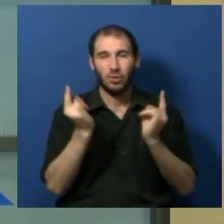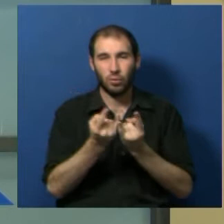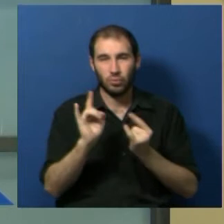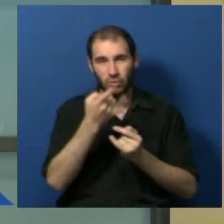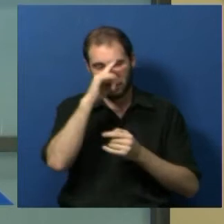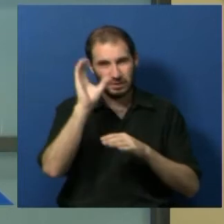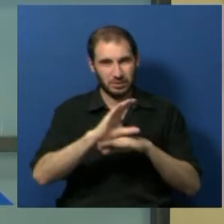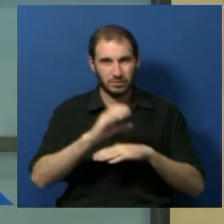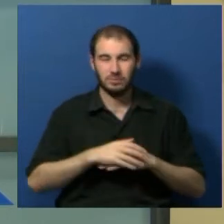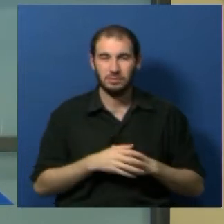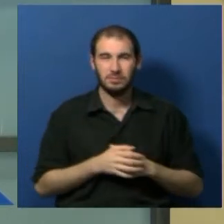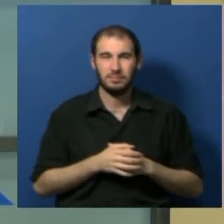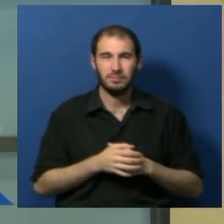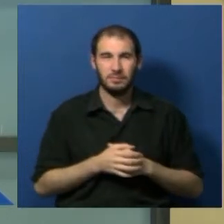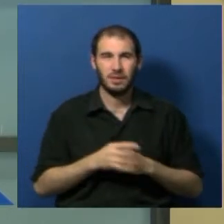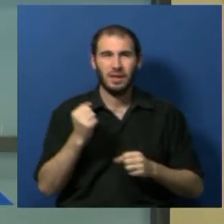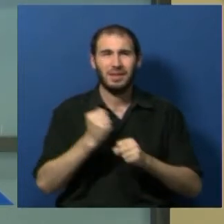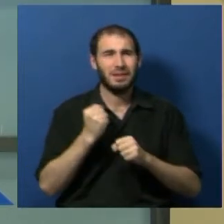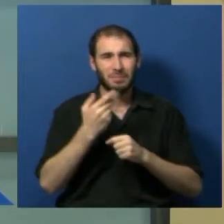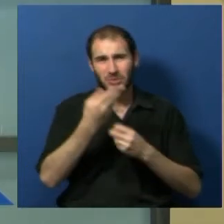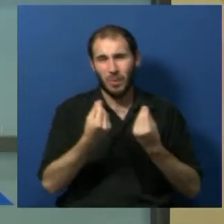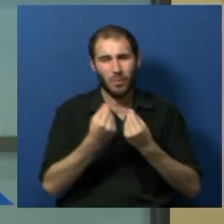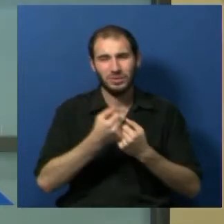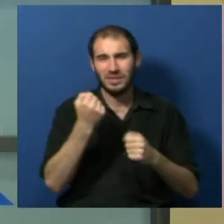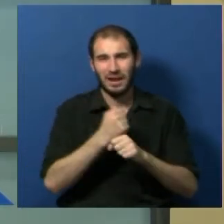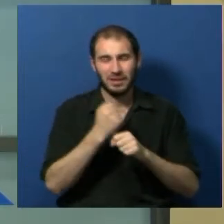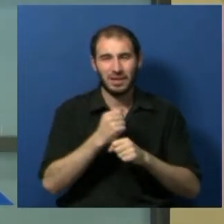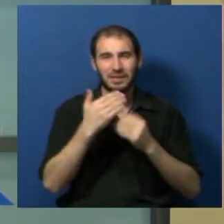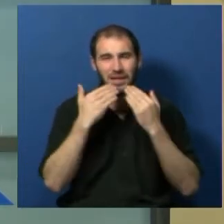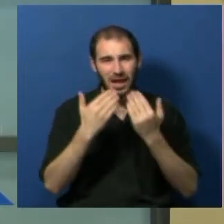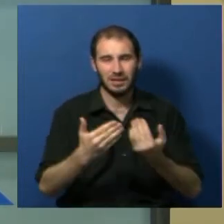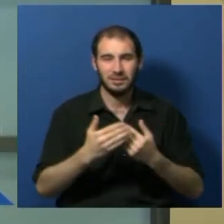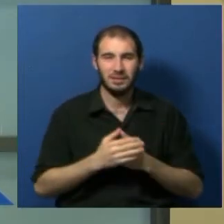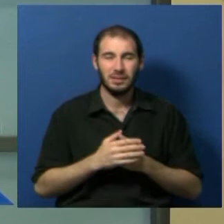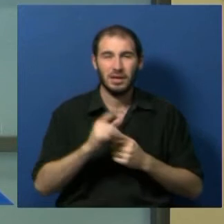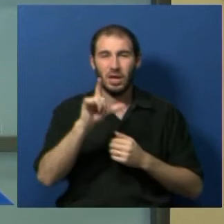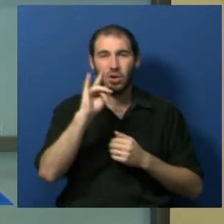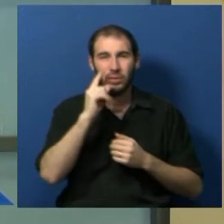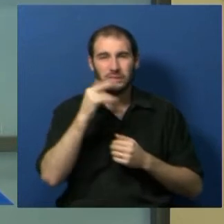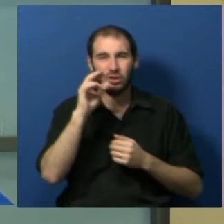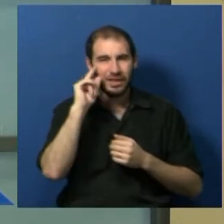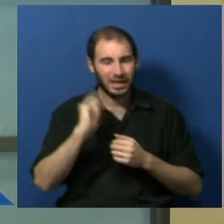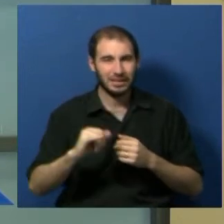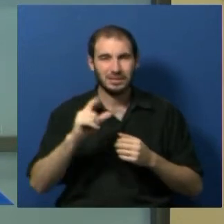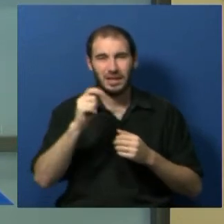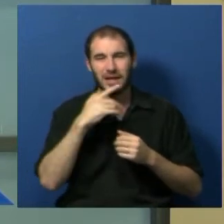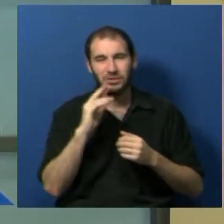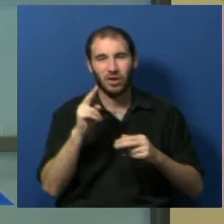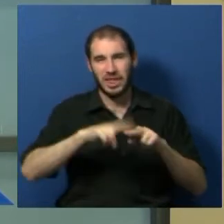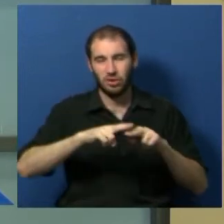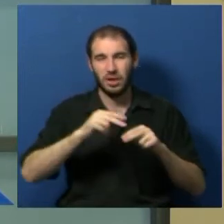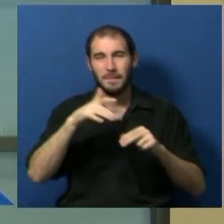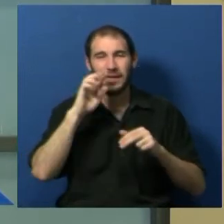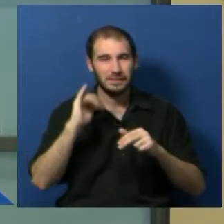Cuyo. Trabajó un montón de gente. Yo especialmente quiero agradecer a Luis Rodríguez y Carla Castro, los editores, a